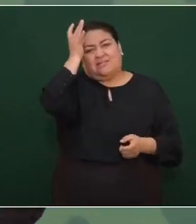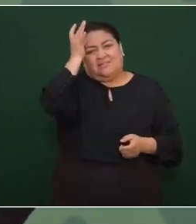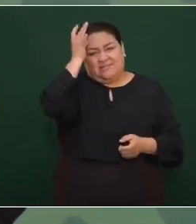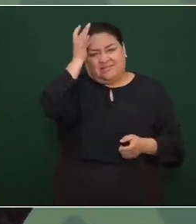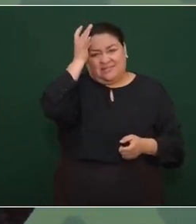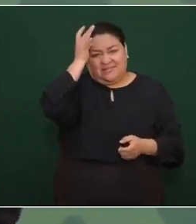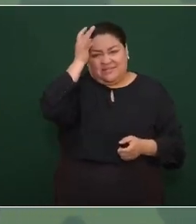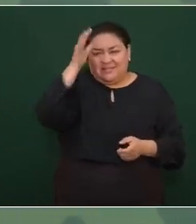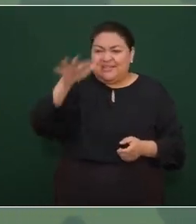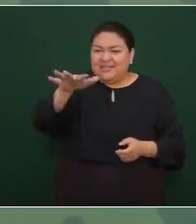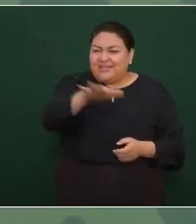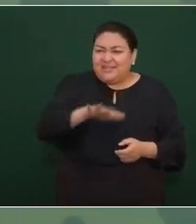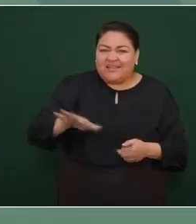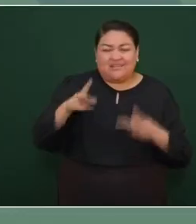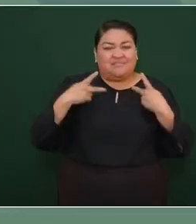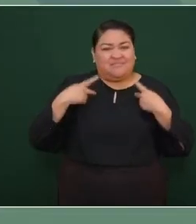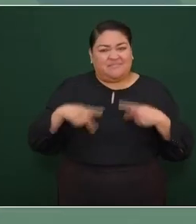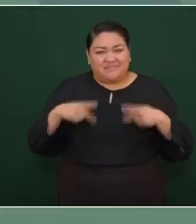de